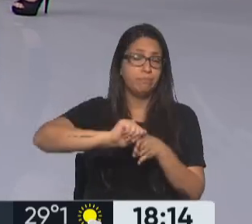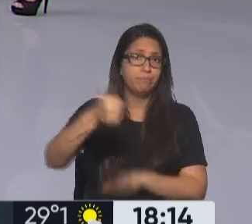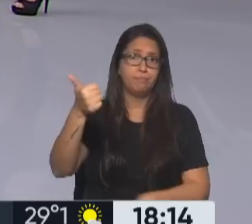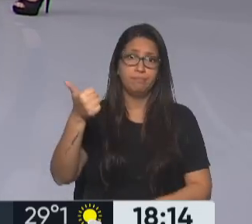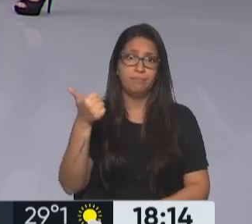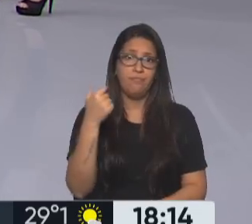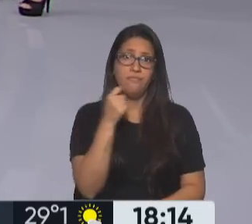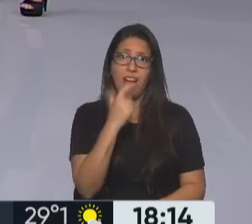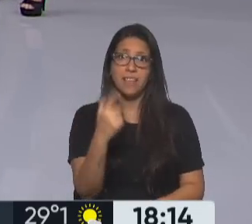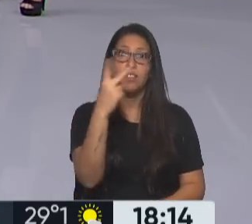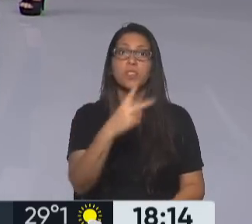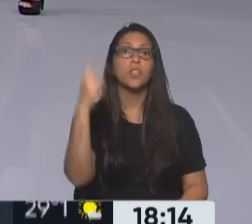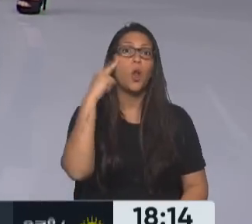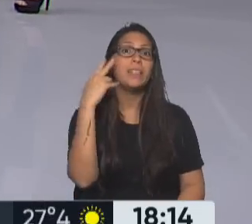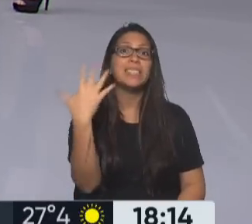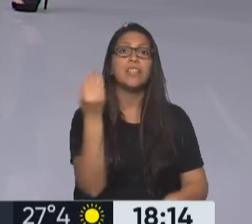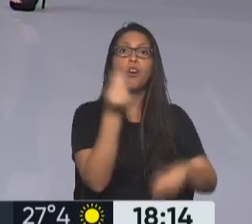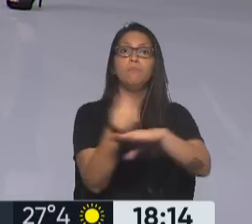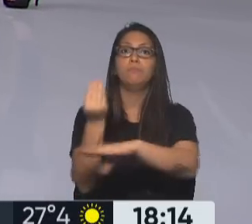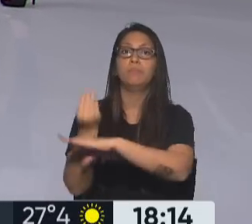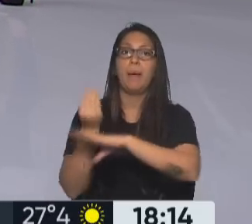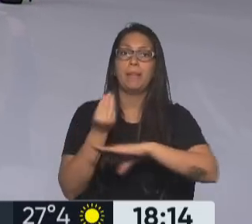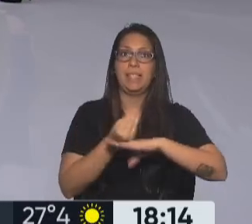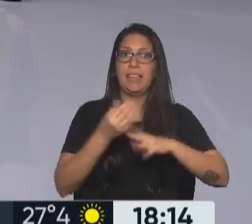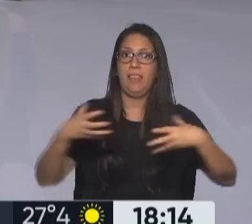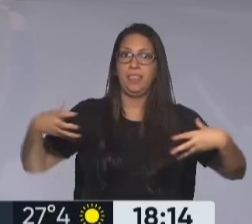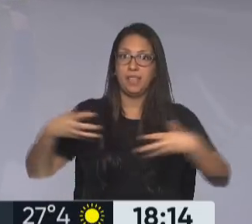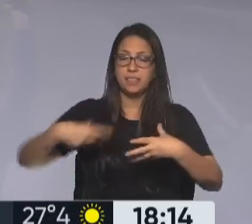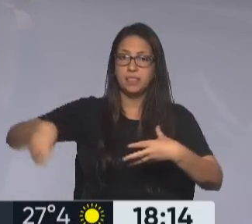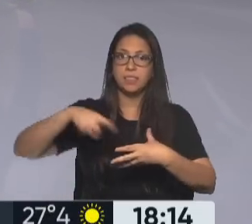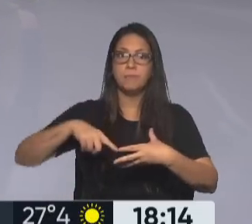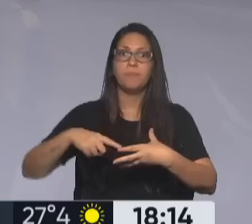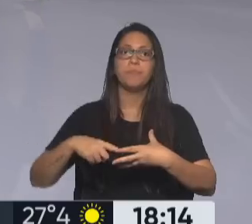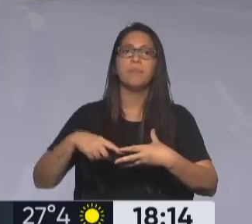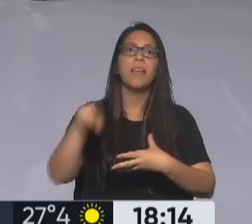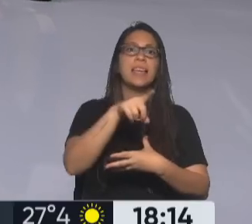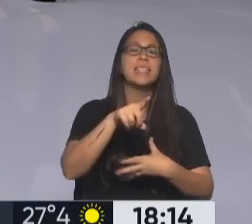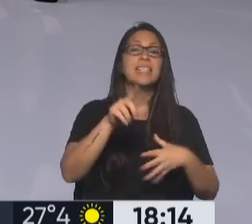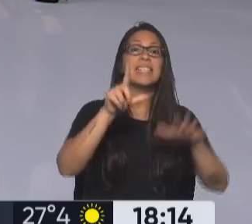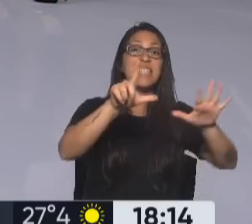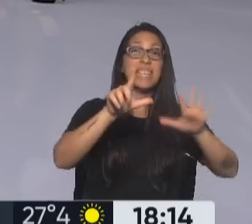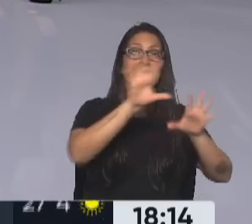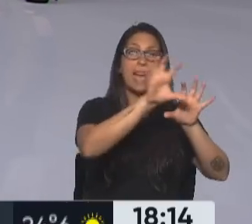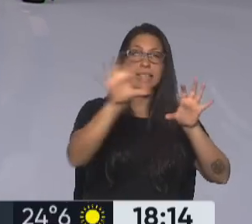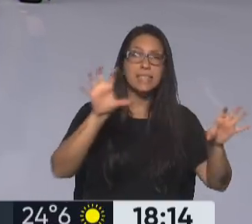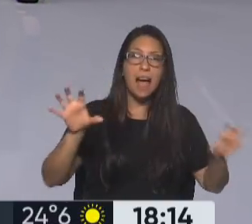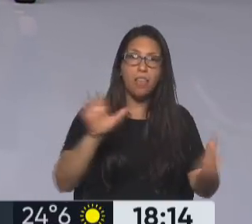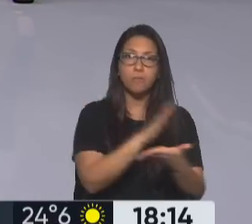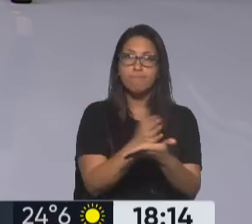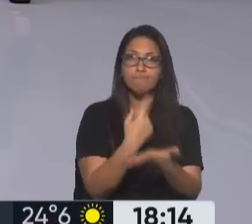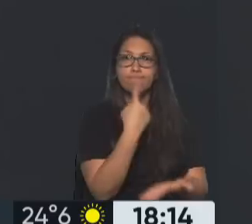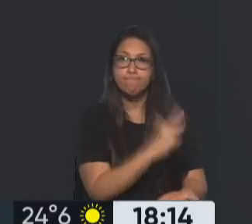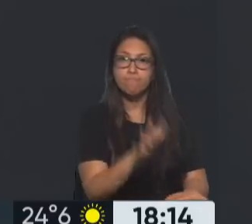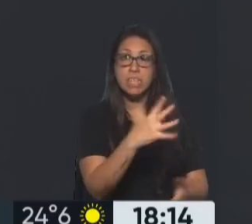cómodamente, 295 electores del colegio electoral. Se quedó con 5 de los 7 estados pendulares, y como decías, exacto, Pablo,